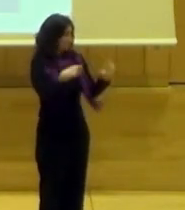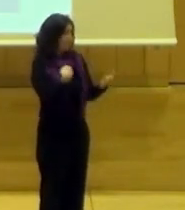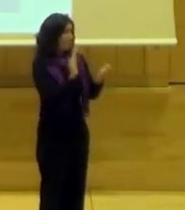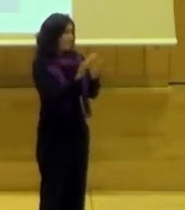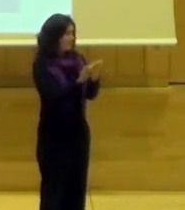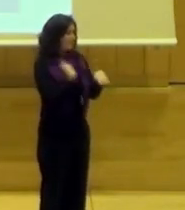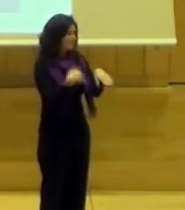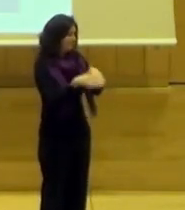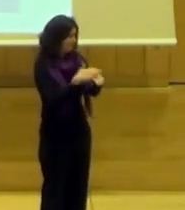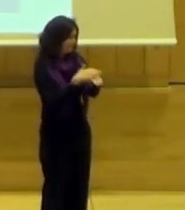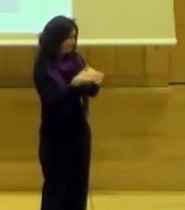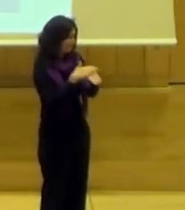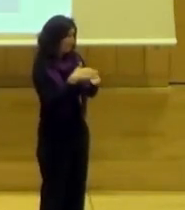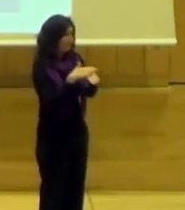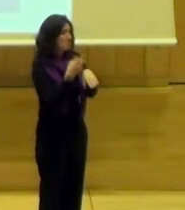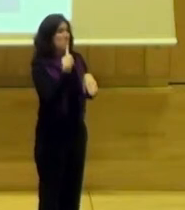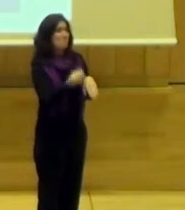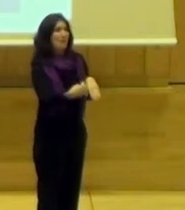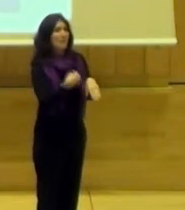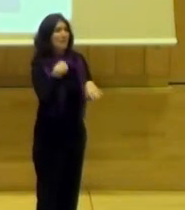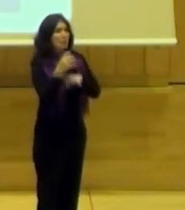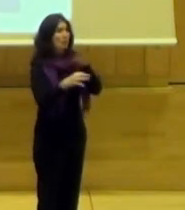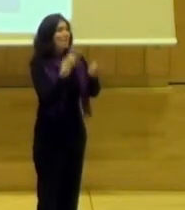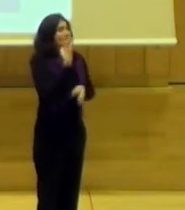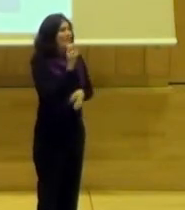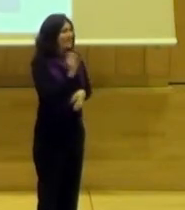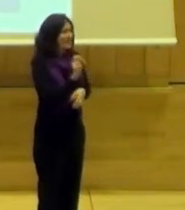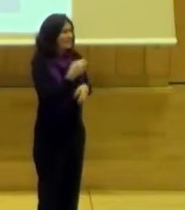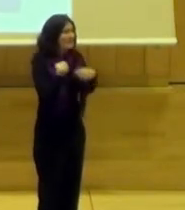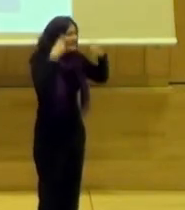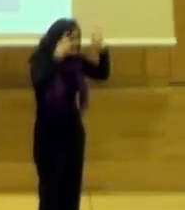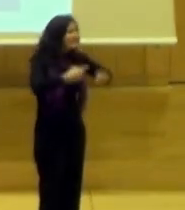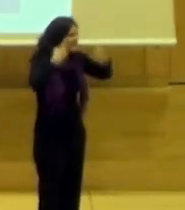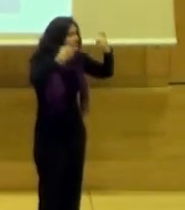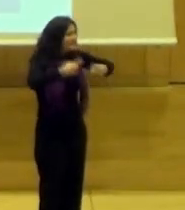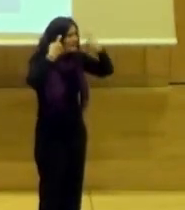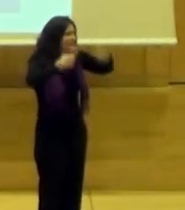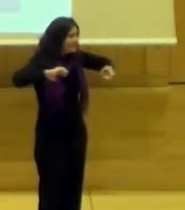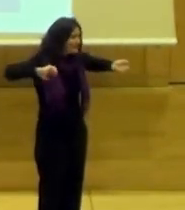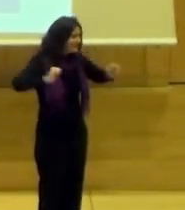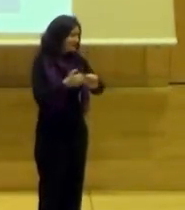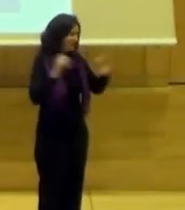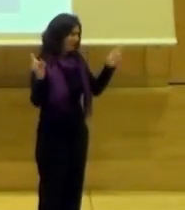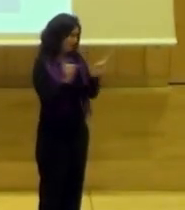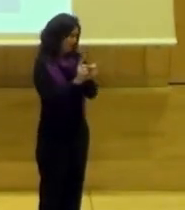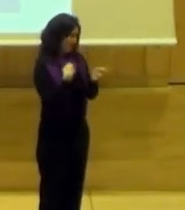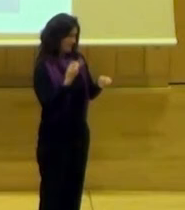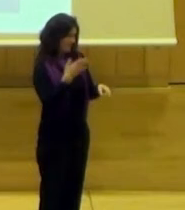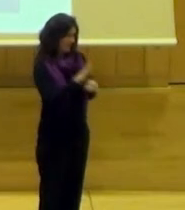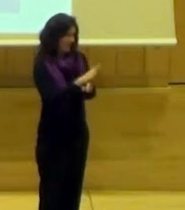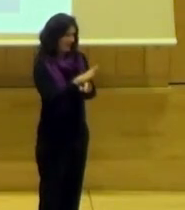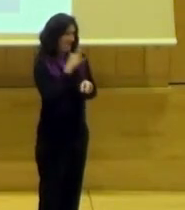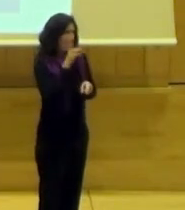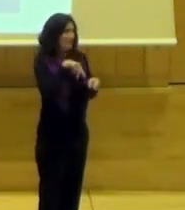principio, les pido disculpas porque ya me habían dicho de la organización 20 minutos, así que voy a intentar ser muy breve en la presentación.